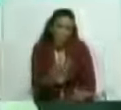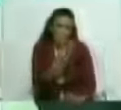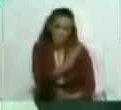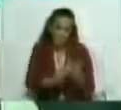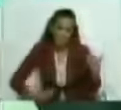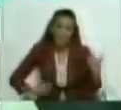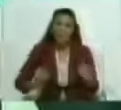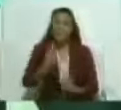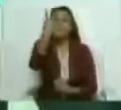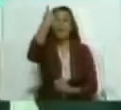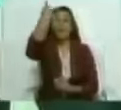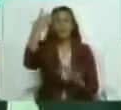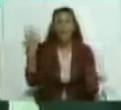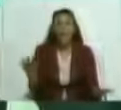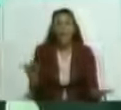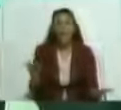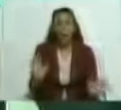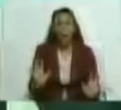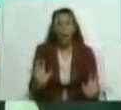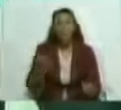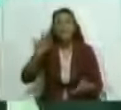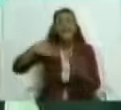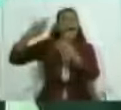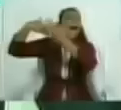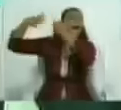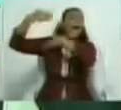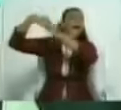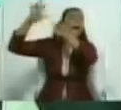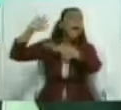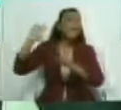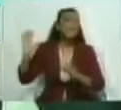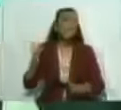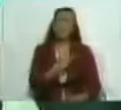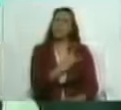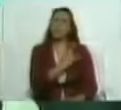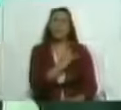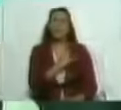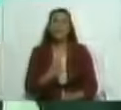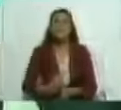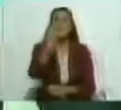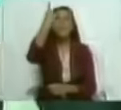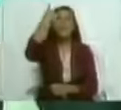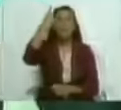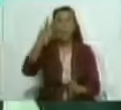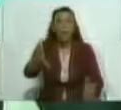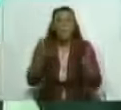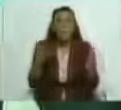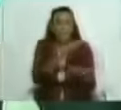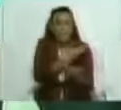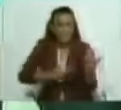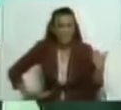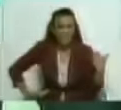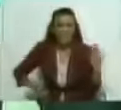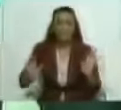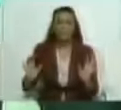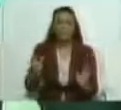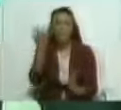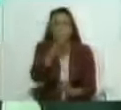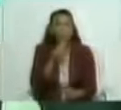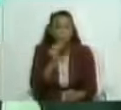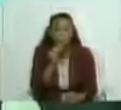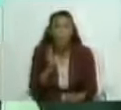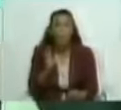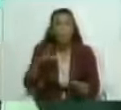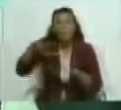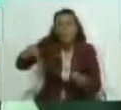la primera vez que pudo, de tantas que se lanzó, pero la primera vez que obtuvo la presidencia. Y era un joven que estaba a